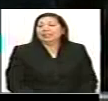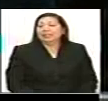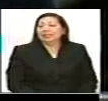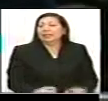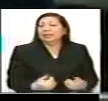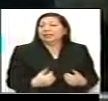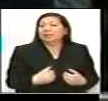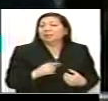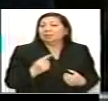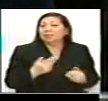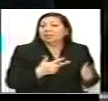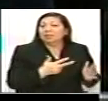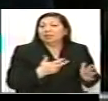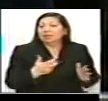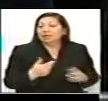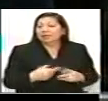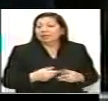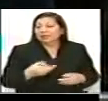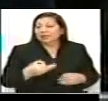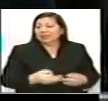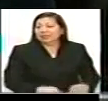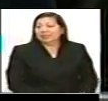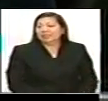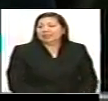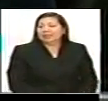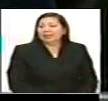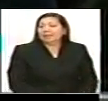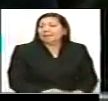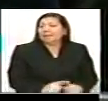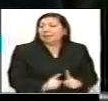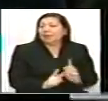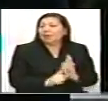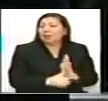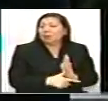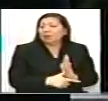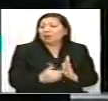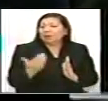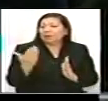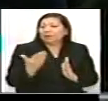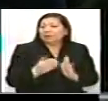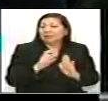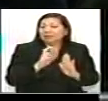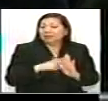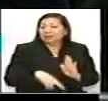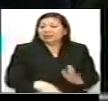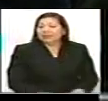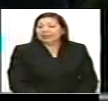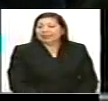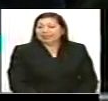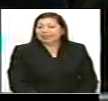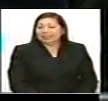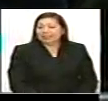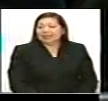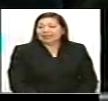tener 1,800 estaciones. Pero luego vinieron programas